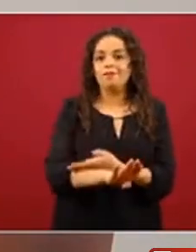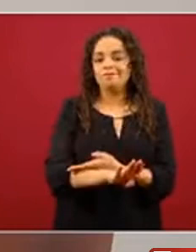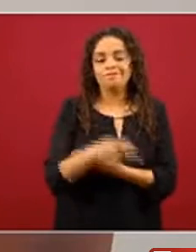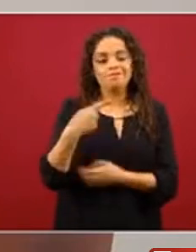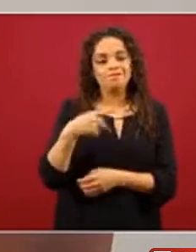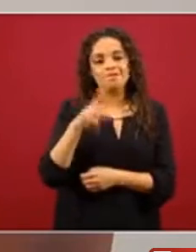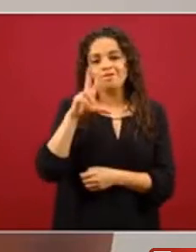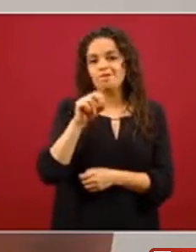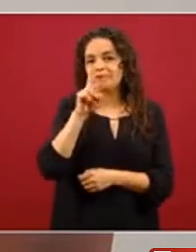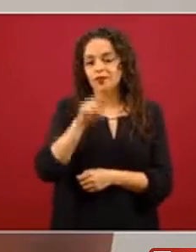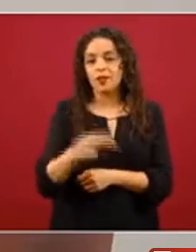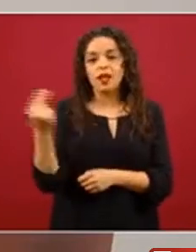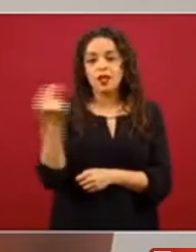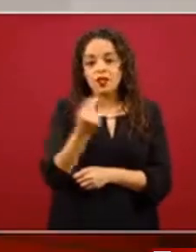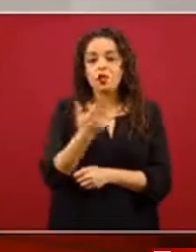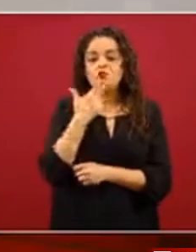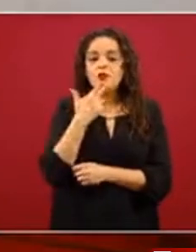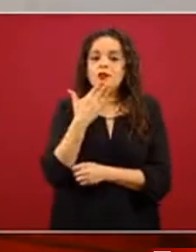de la verificación.